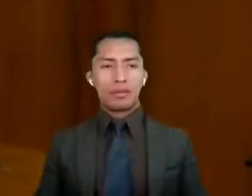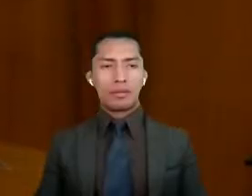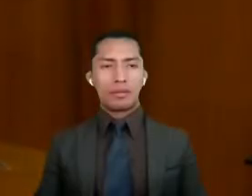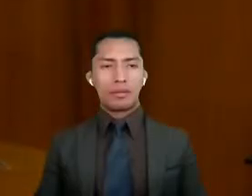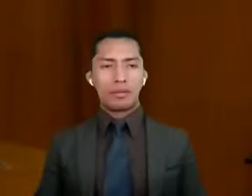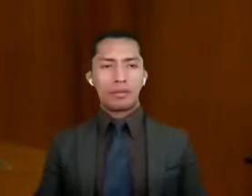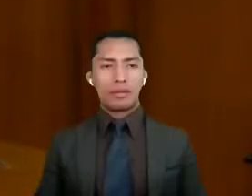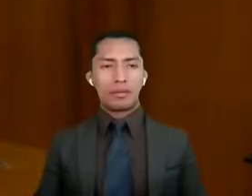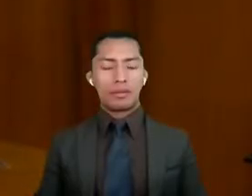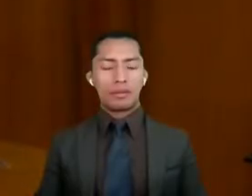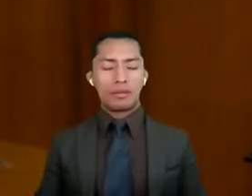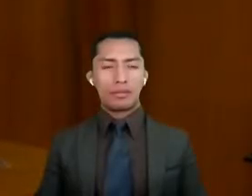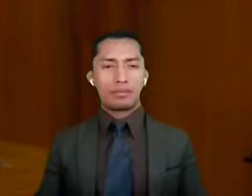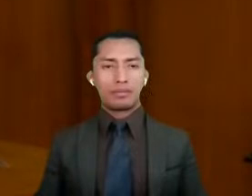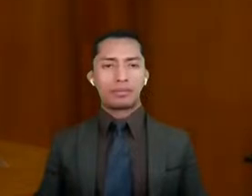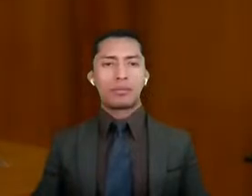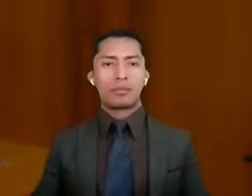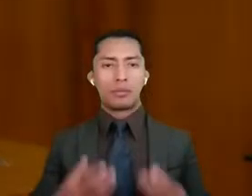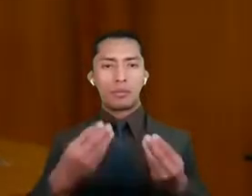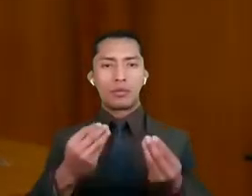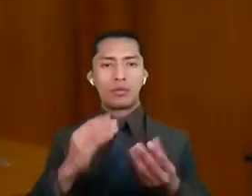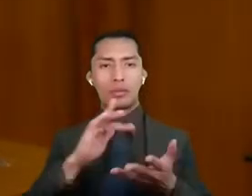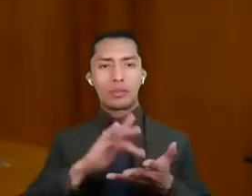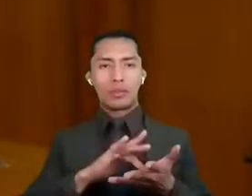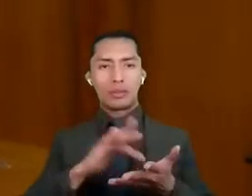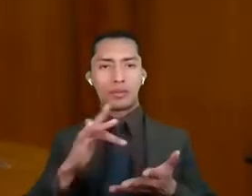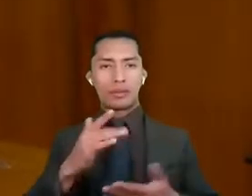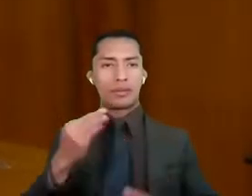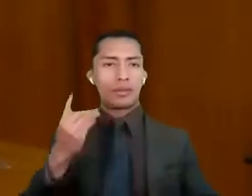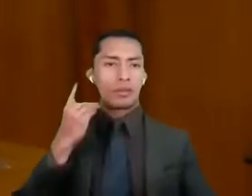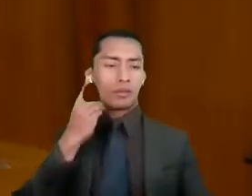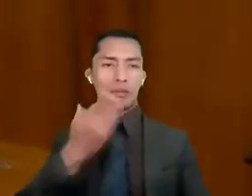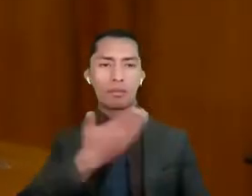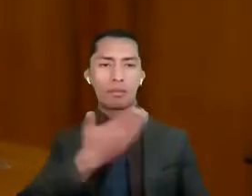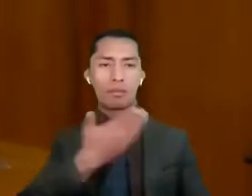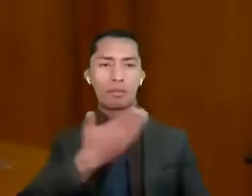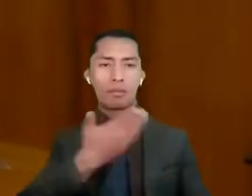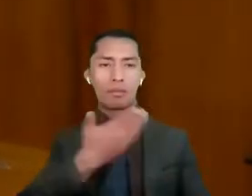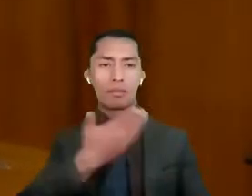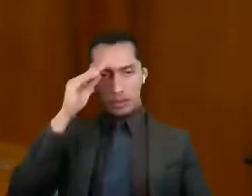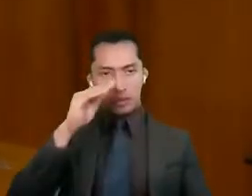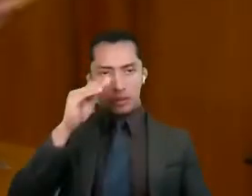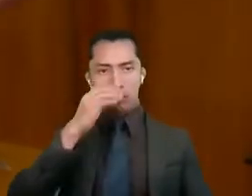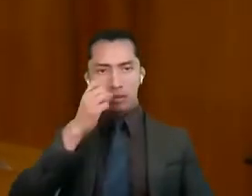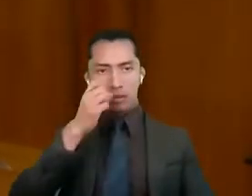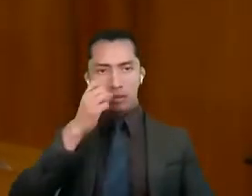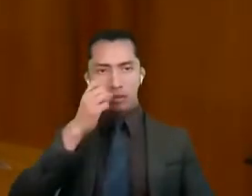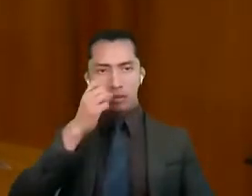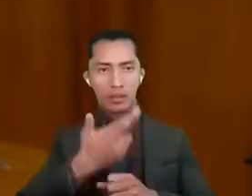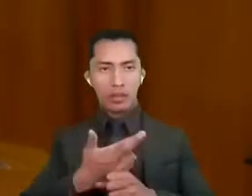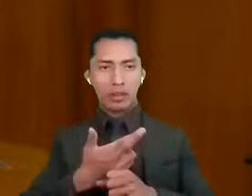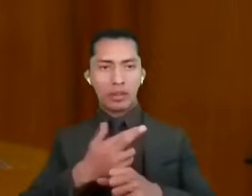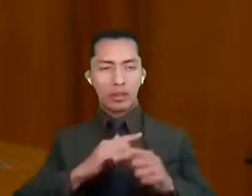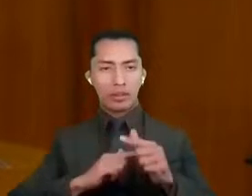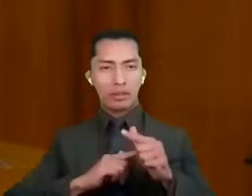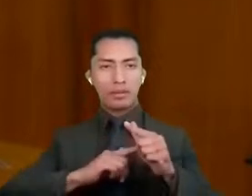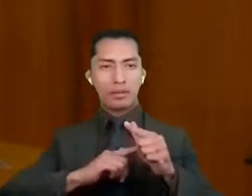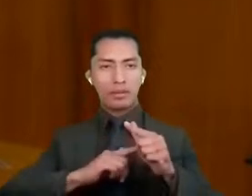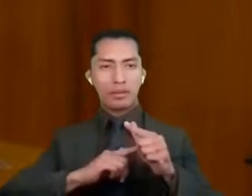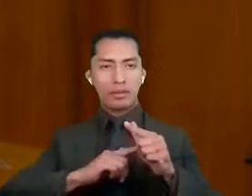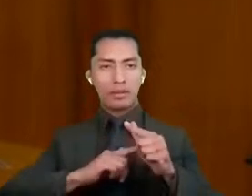Muchas gracias, diputado presidente. Señor secretario, continuando con nuestros